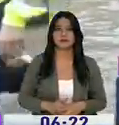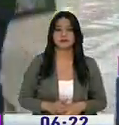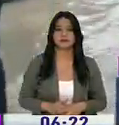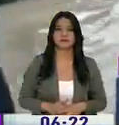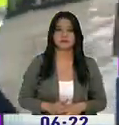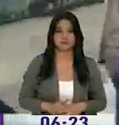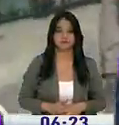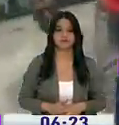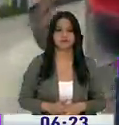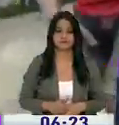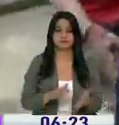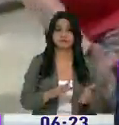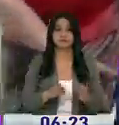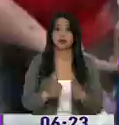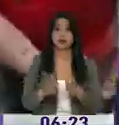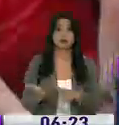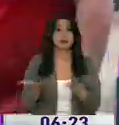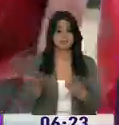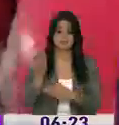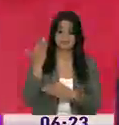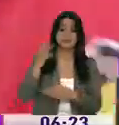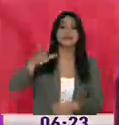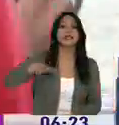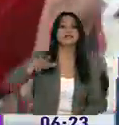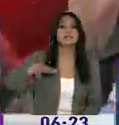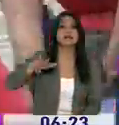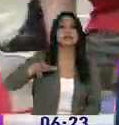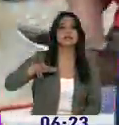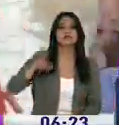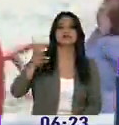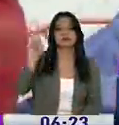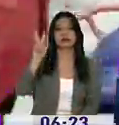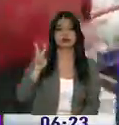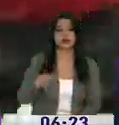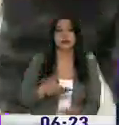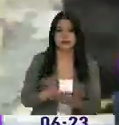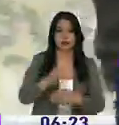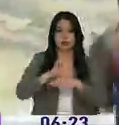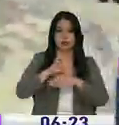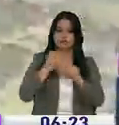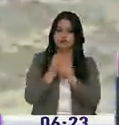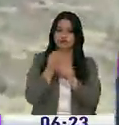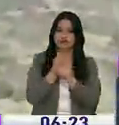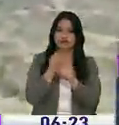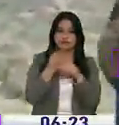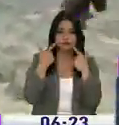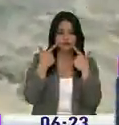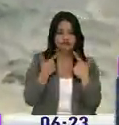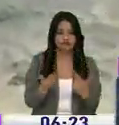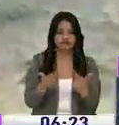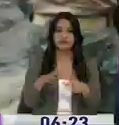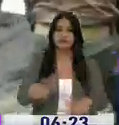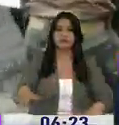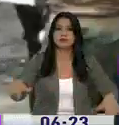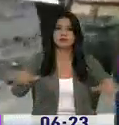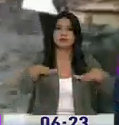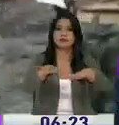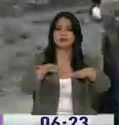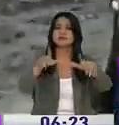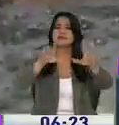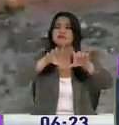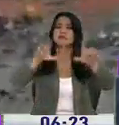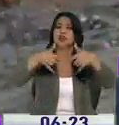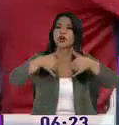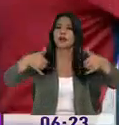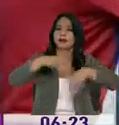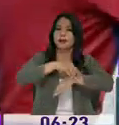Las víctimas habían llegado hace 3 meses desde Caracas y trabajaban cuidando las instalaciones de un aserradero en